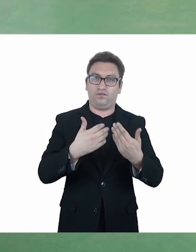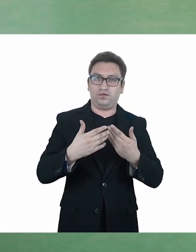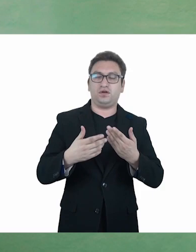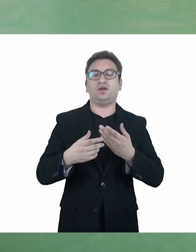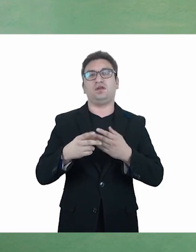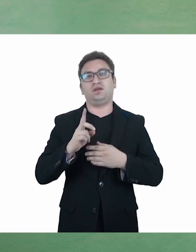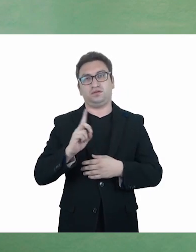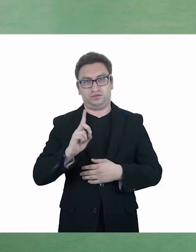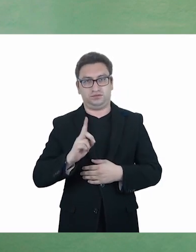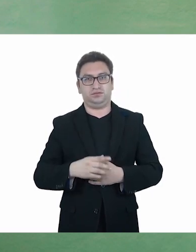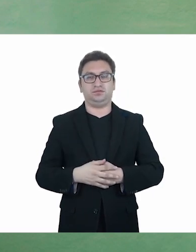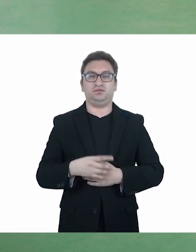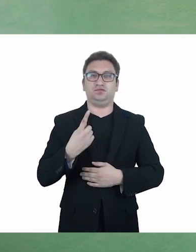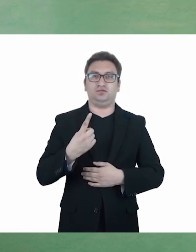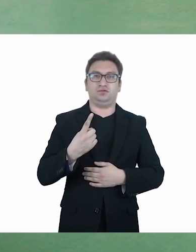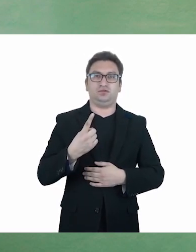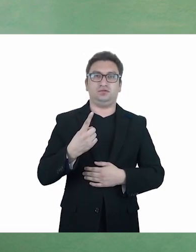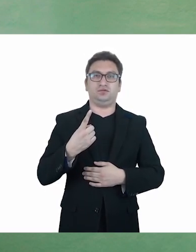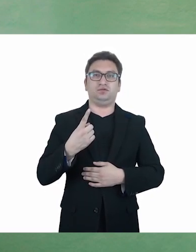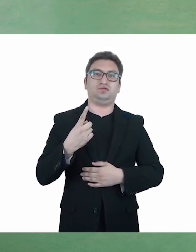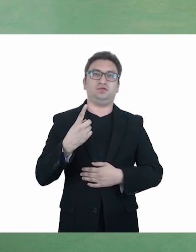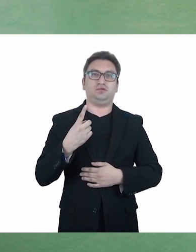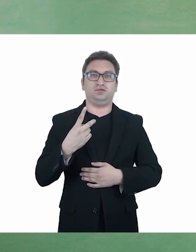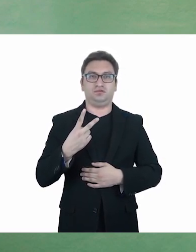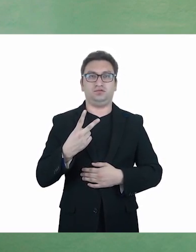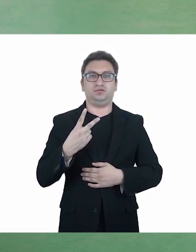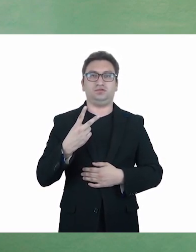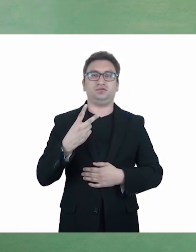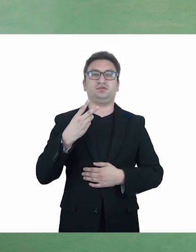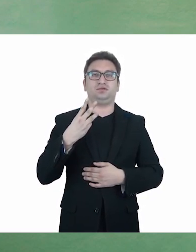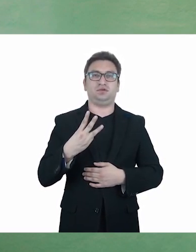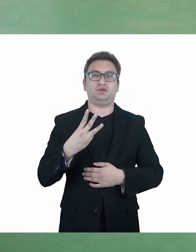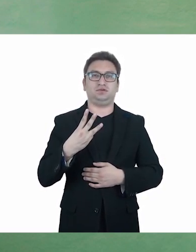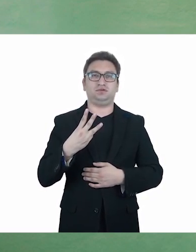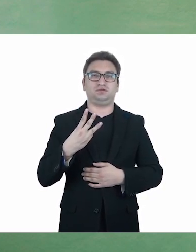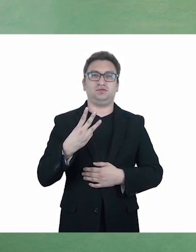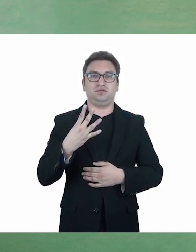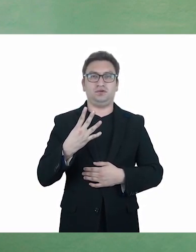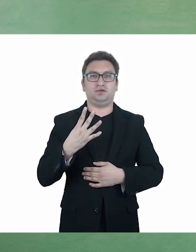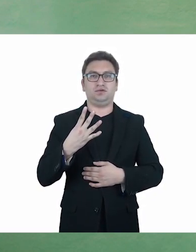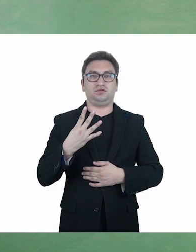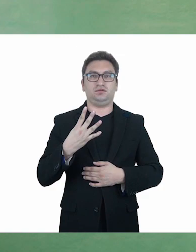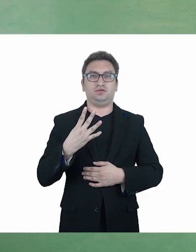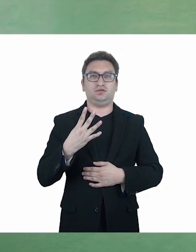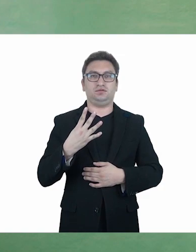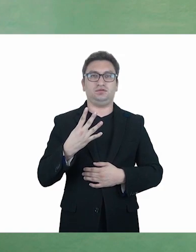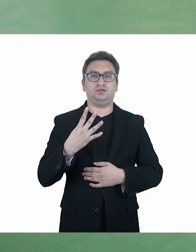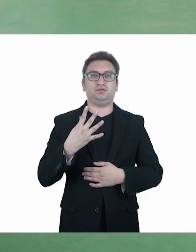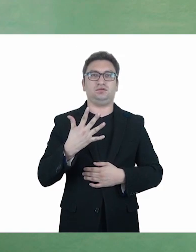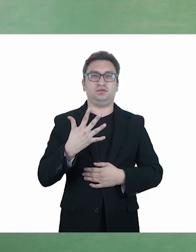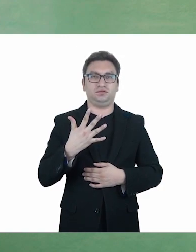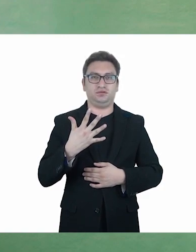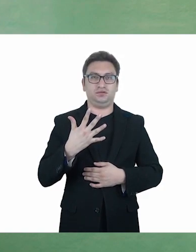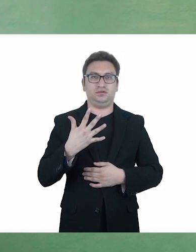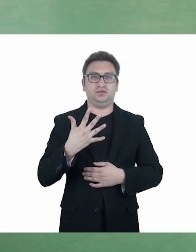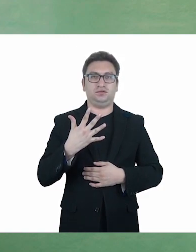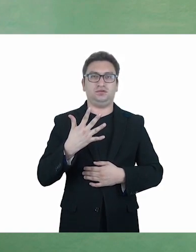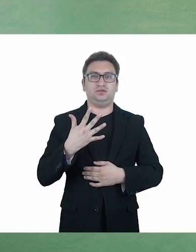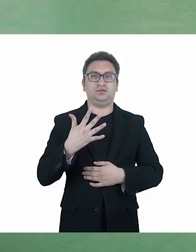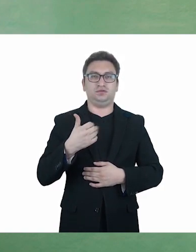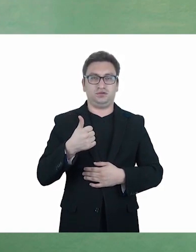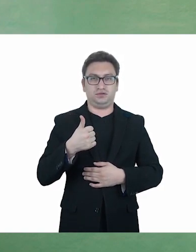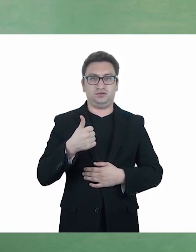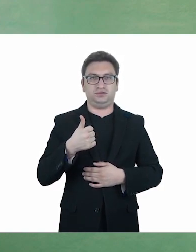la derecha. 1, 2, 3, 4,